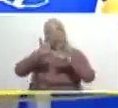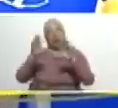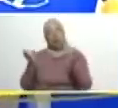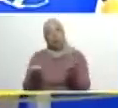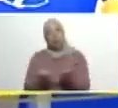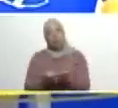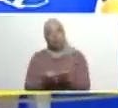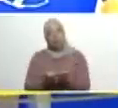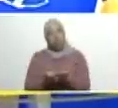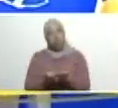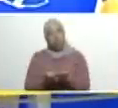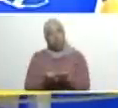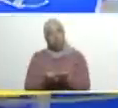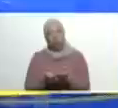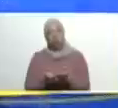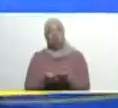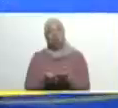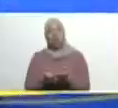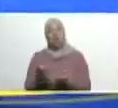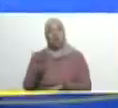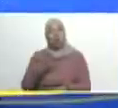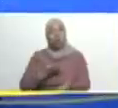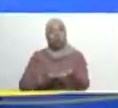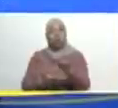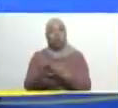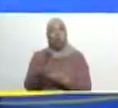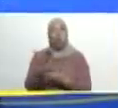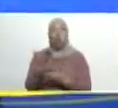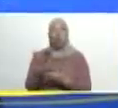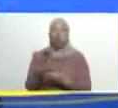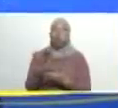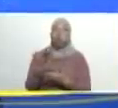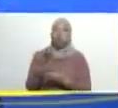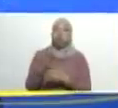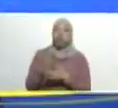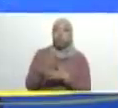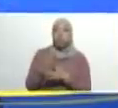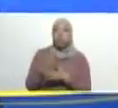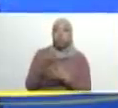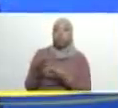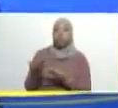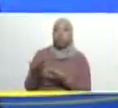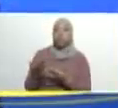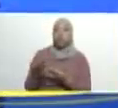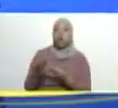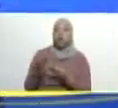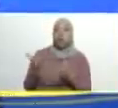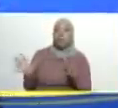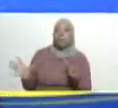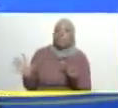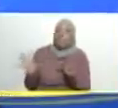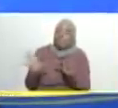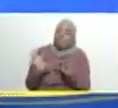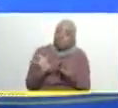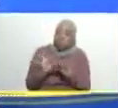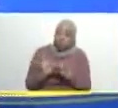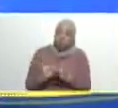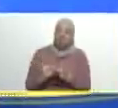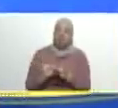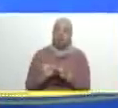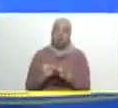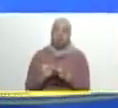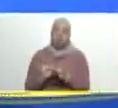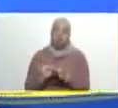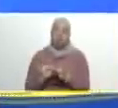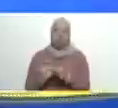y hemos compartido la necesidad de seguir uniendo cada vez más los